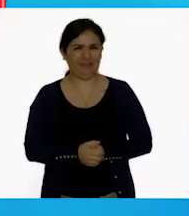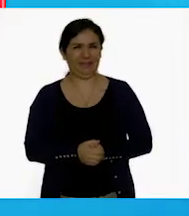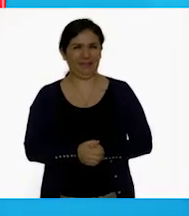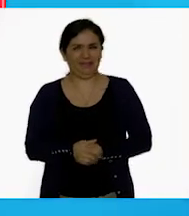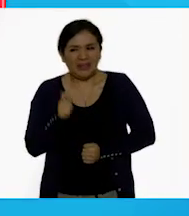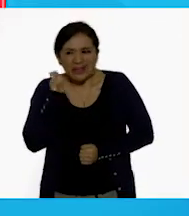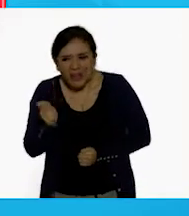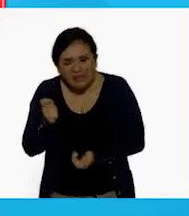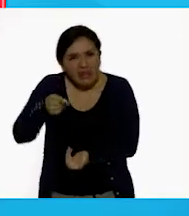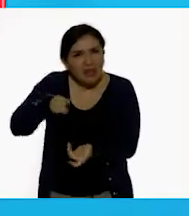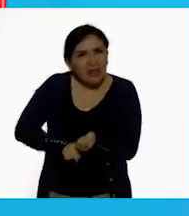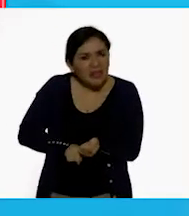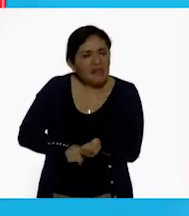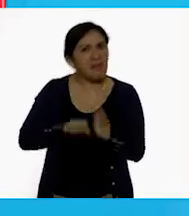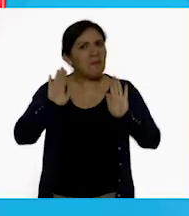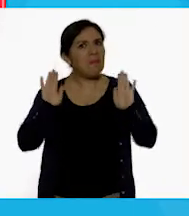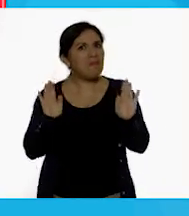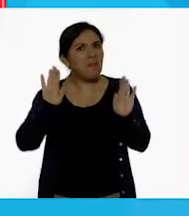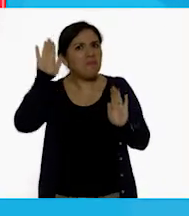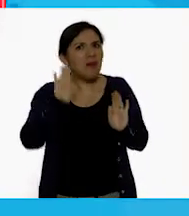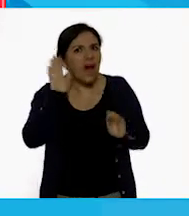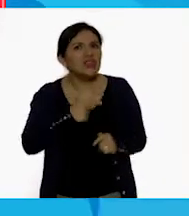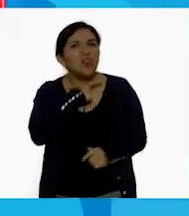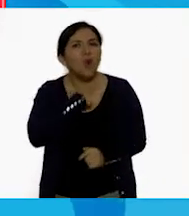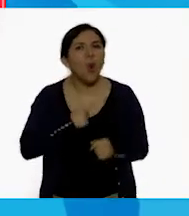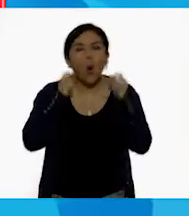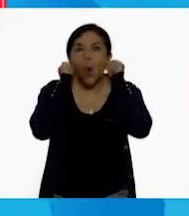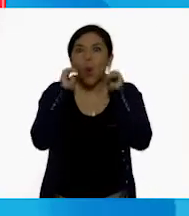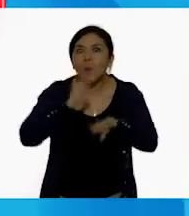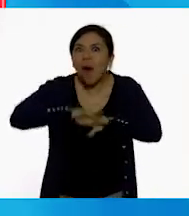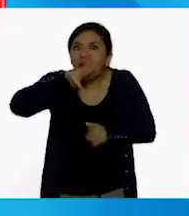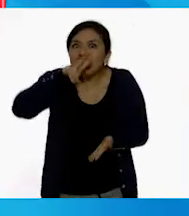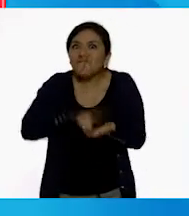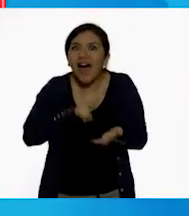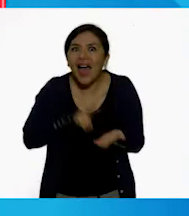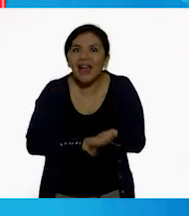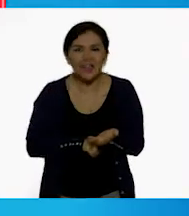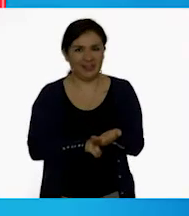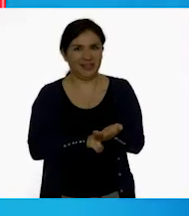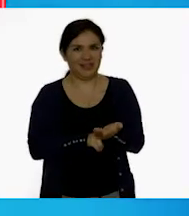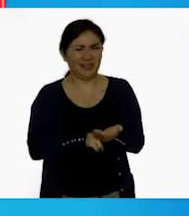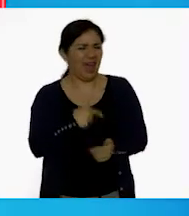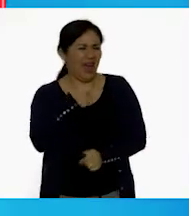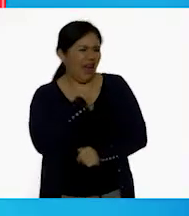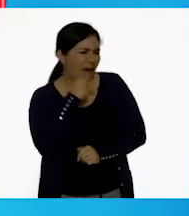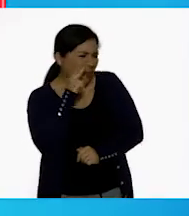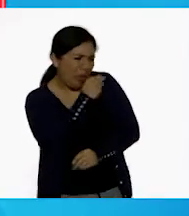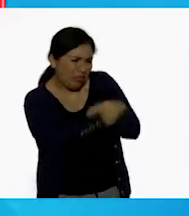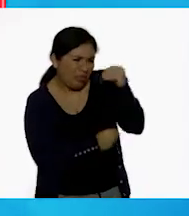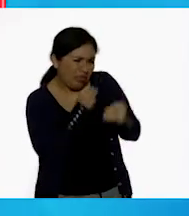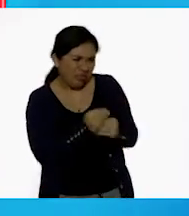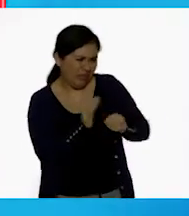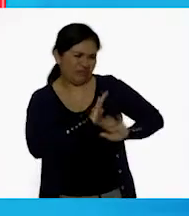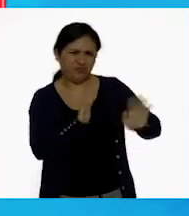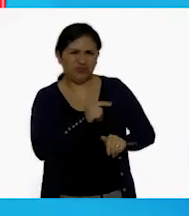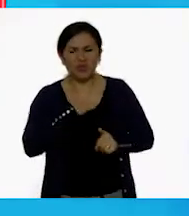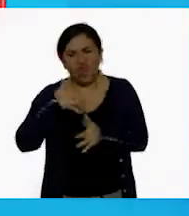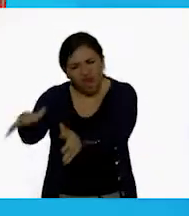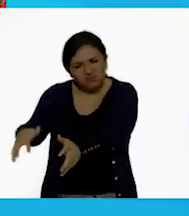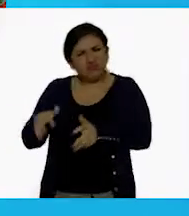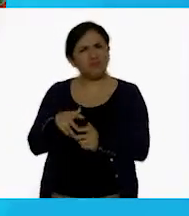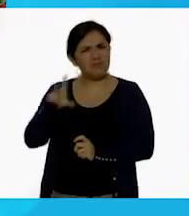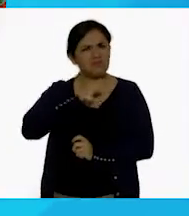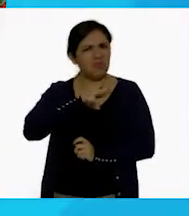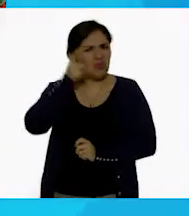tendrá dentro? Seguramente tiene joyas muy valiosas. Oigan, ya me están fastidiando ustedes dos, ¿eh? Yo me voy a llevar la